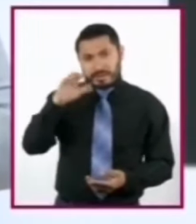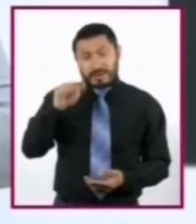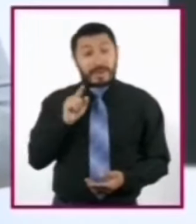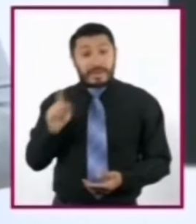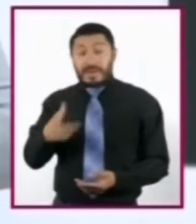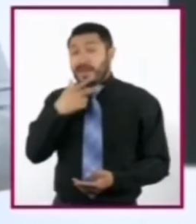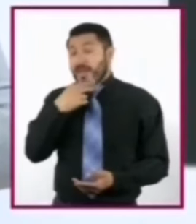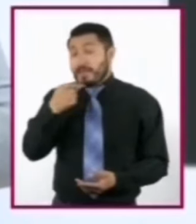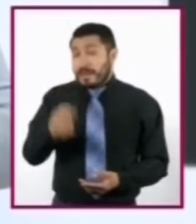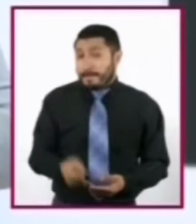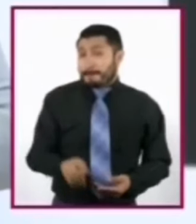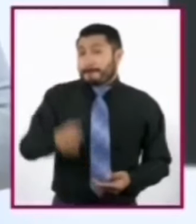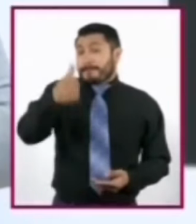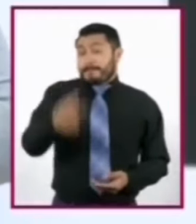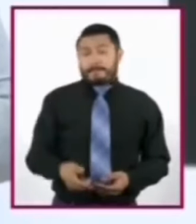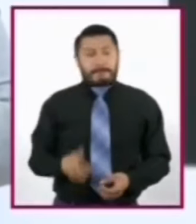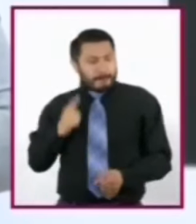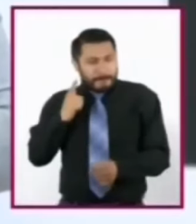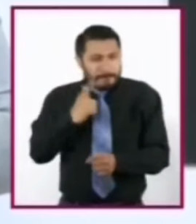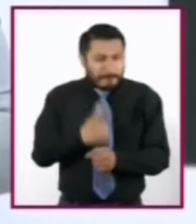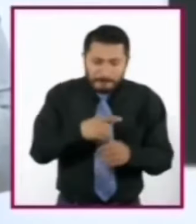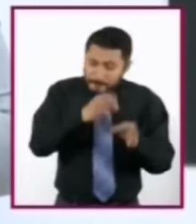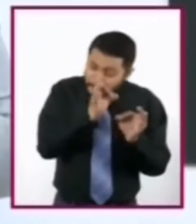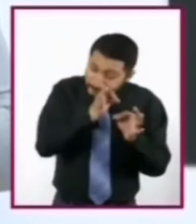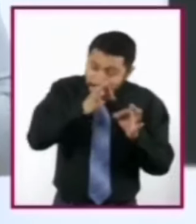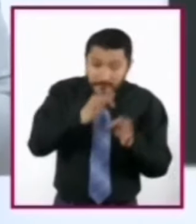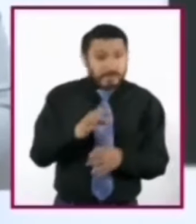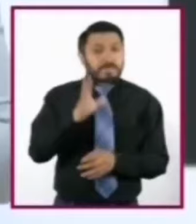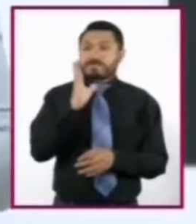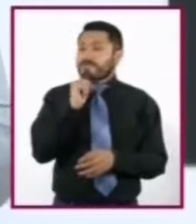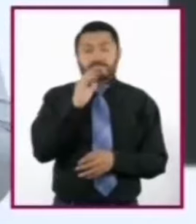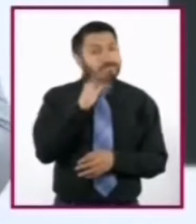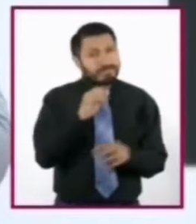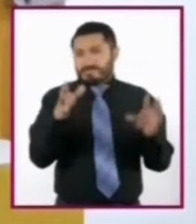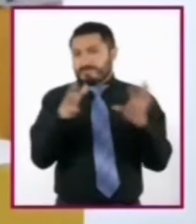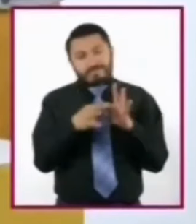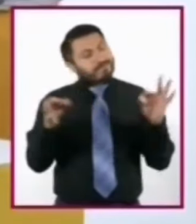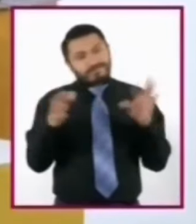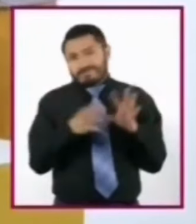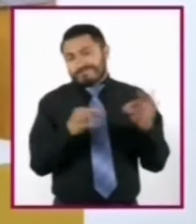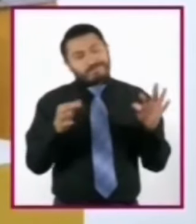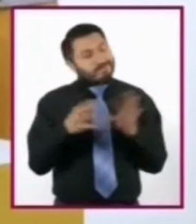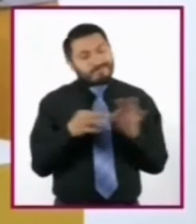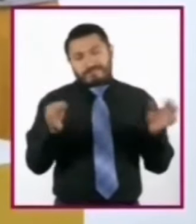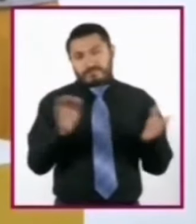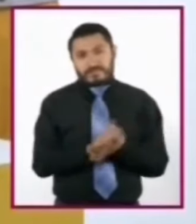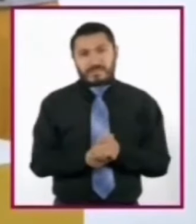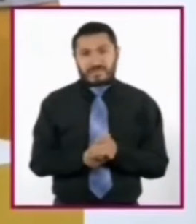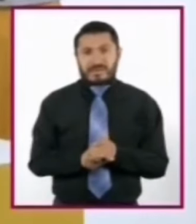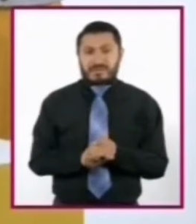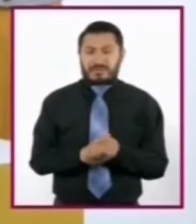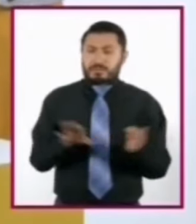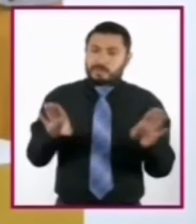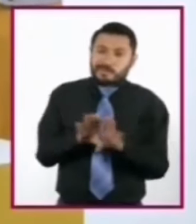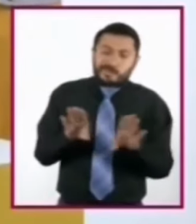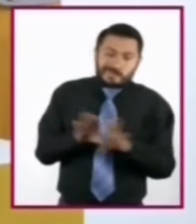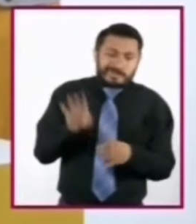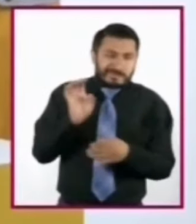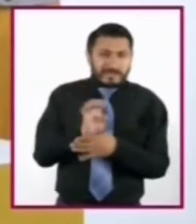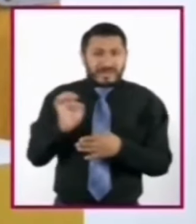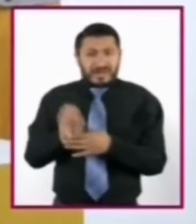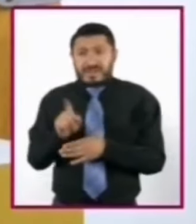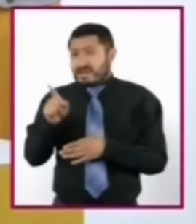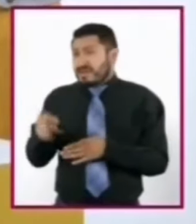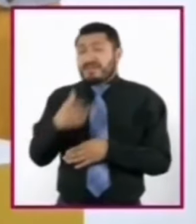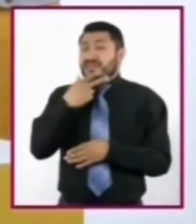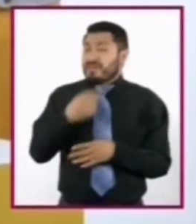el primero en observar ese fenómeno, no pudo encontrar una explicación. ¿Cómo, maestra? ¿Entonces no fue él quien explicó